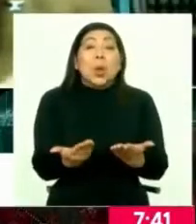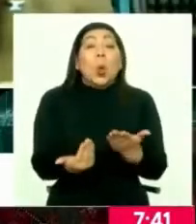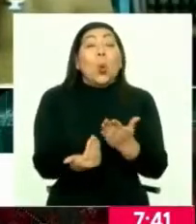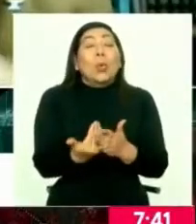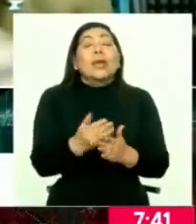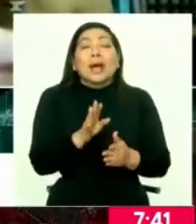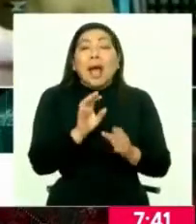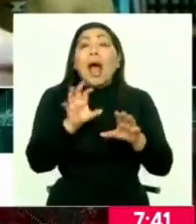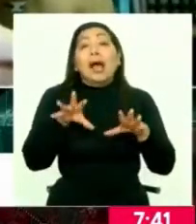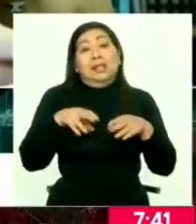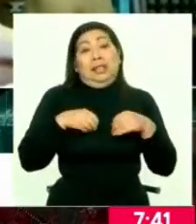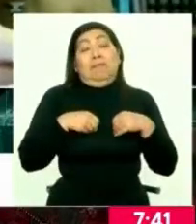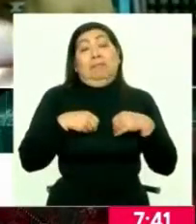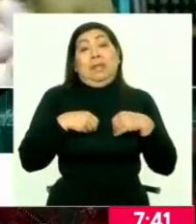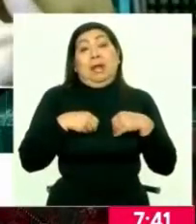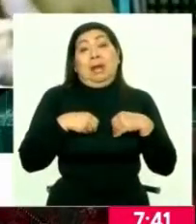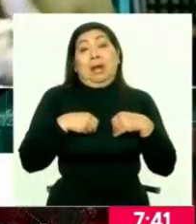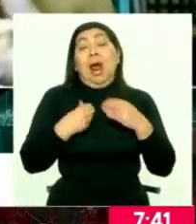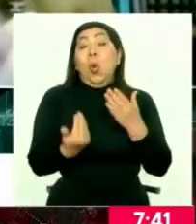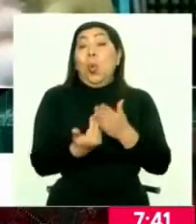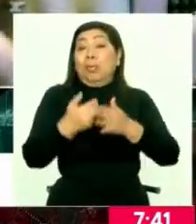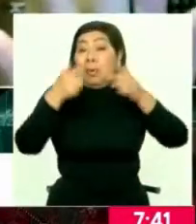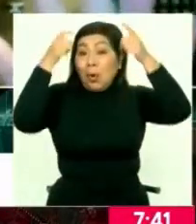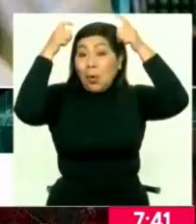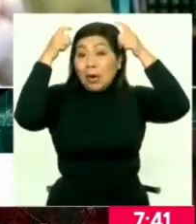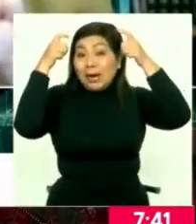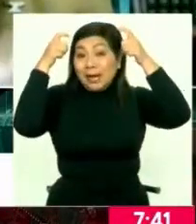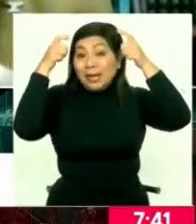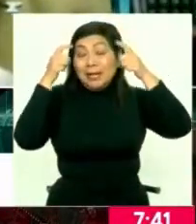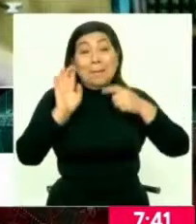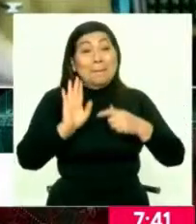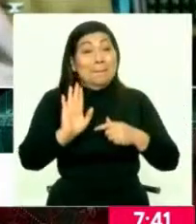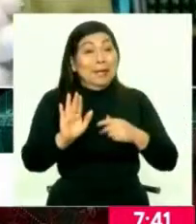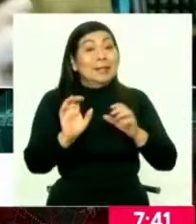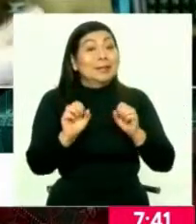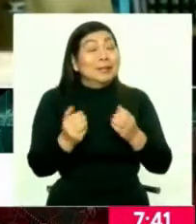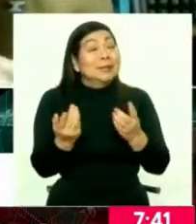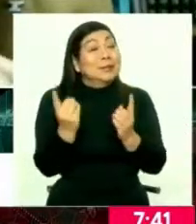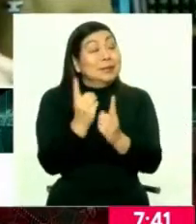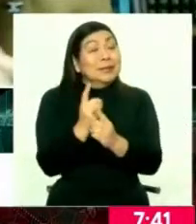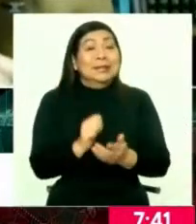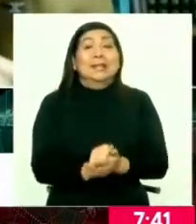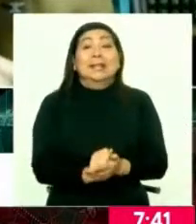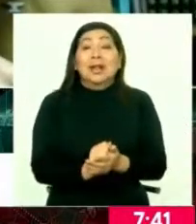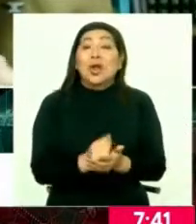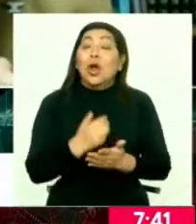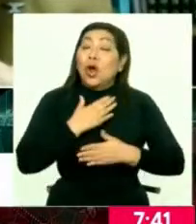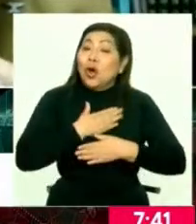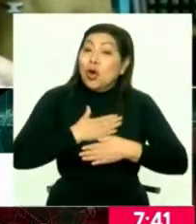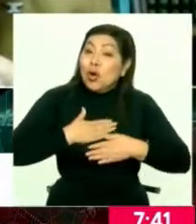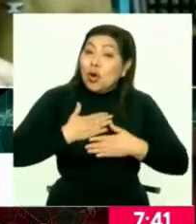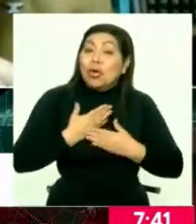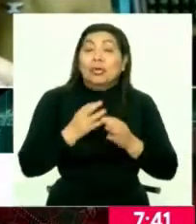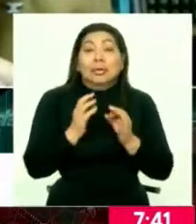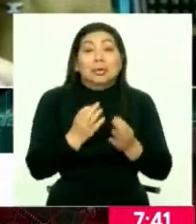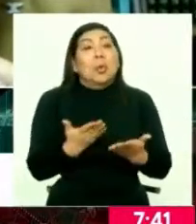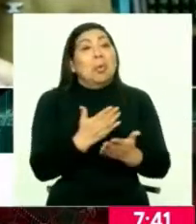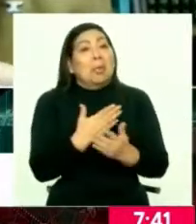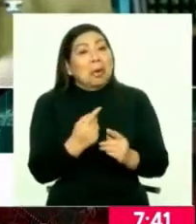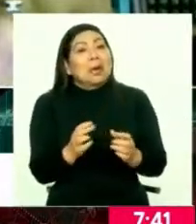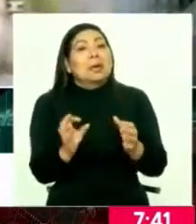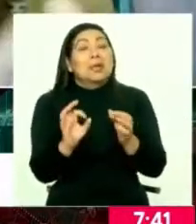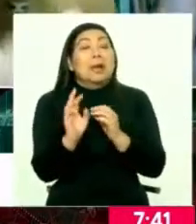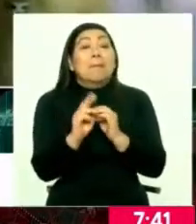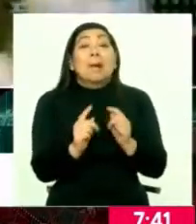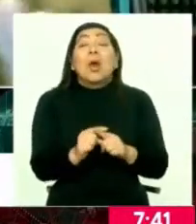nuevo rey y apoyarlo, ¿no? Porque la corona británica encima sería el personaje, goza aún de bastante popularidad en el Reino